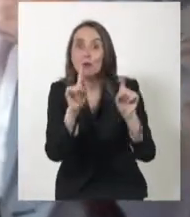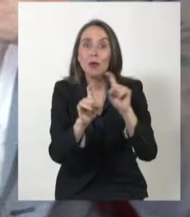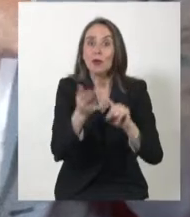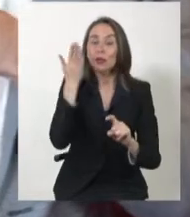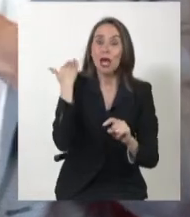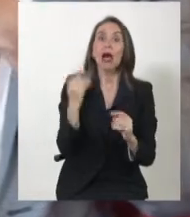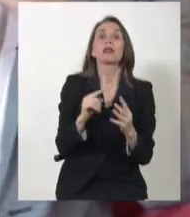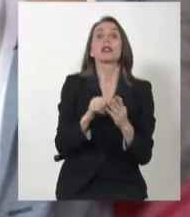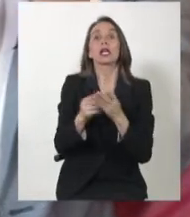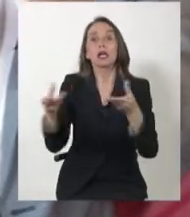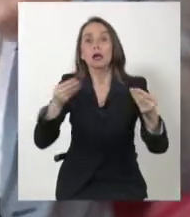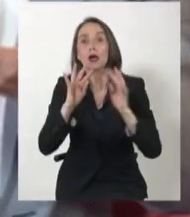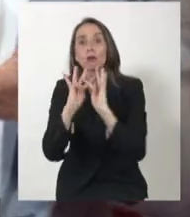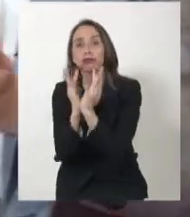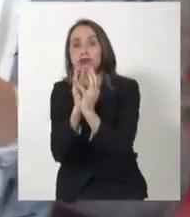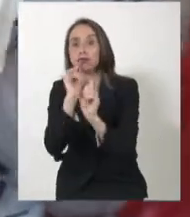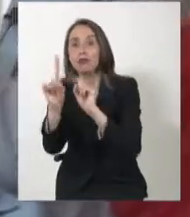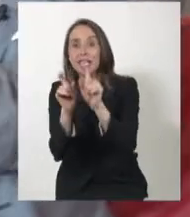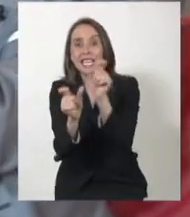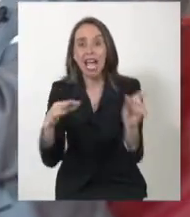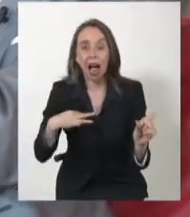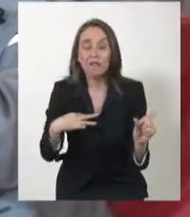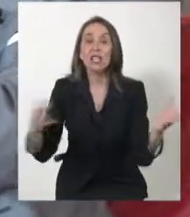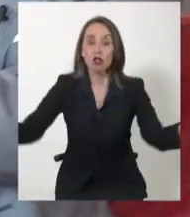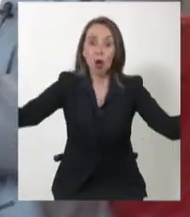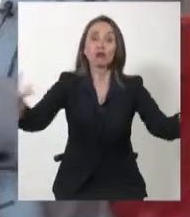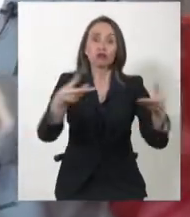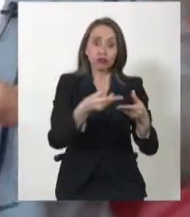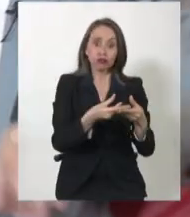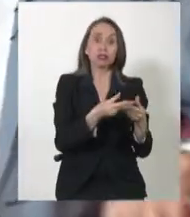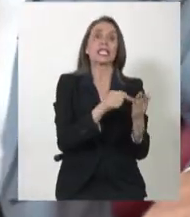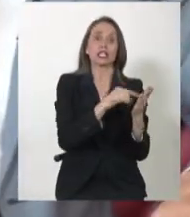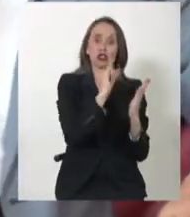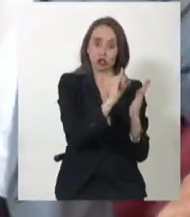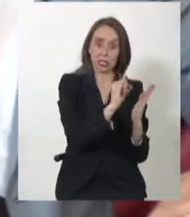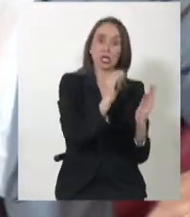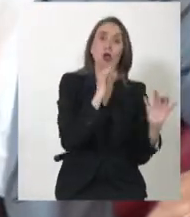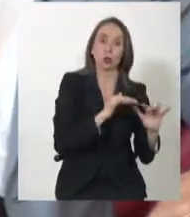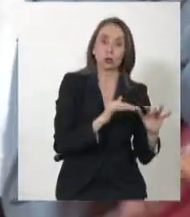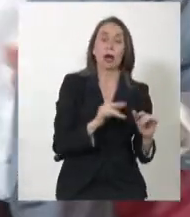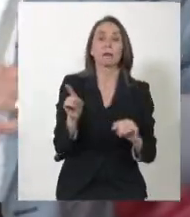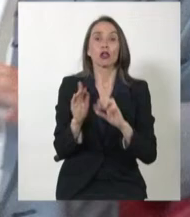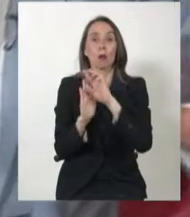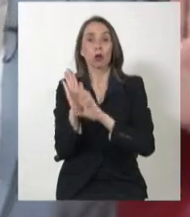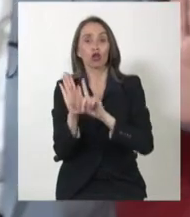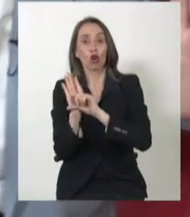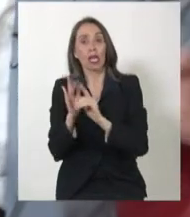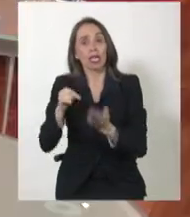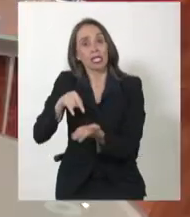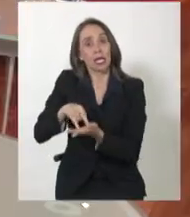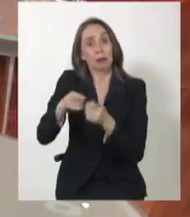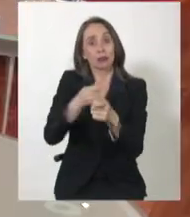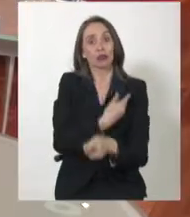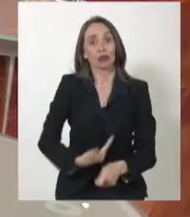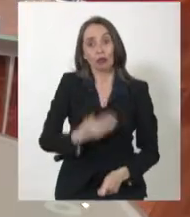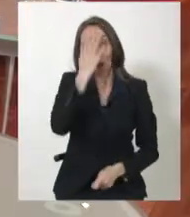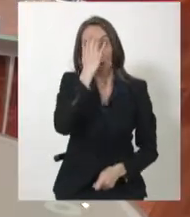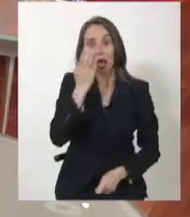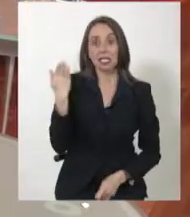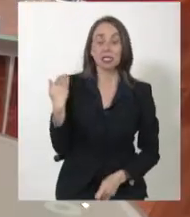los cabildos y si hay voluntad para aquello. Pero el proyecto, pues nada. No, pero... Al menos... Sí,